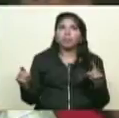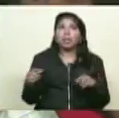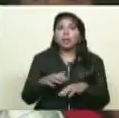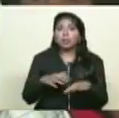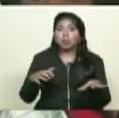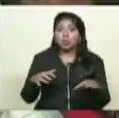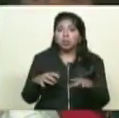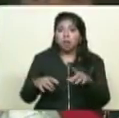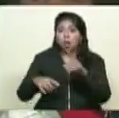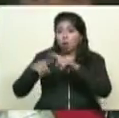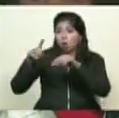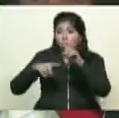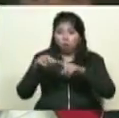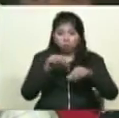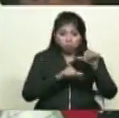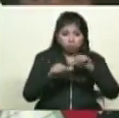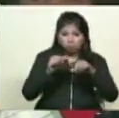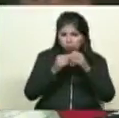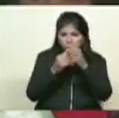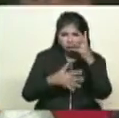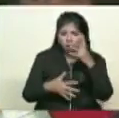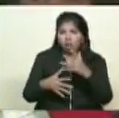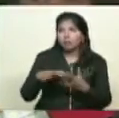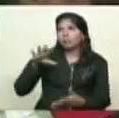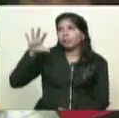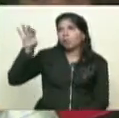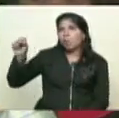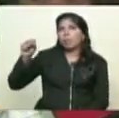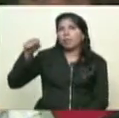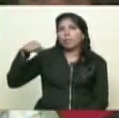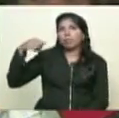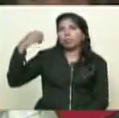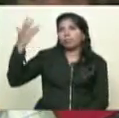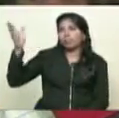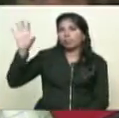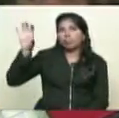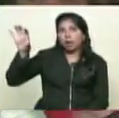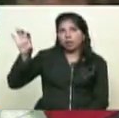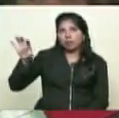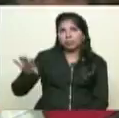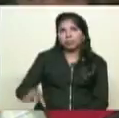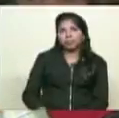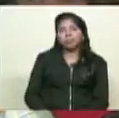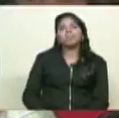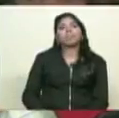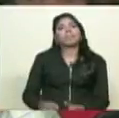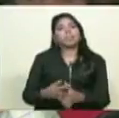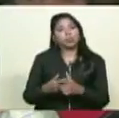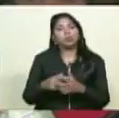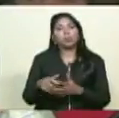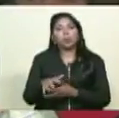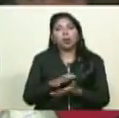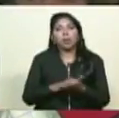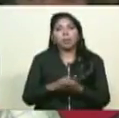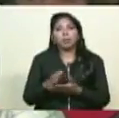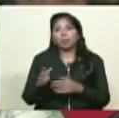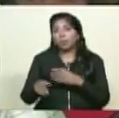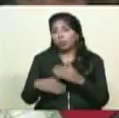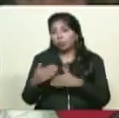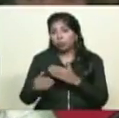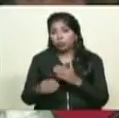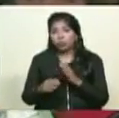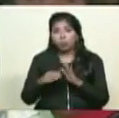presidente. Es un problema que tenemos ahí y ha bajado nuestra productividad a casi